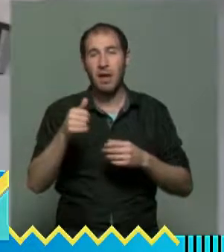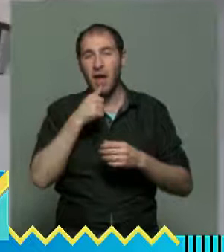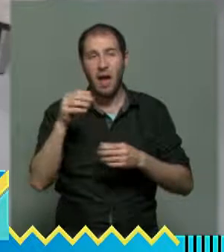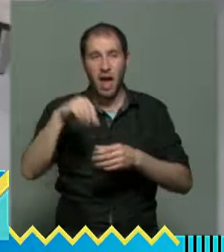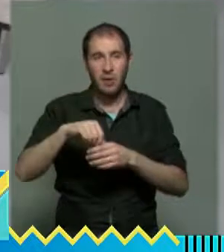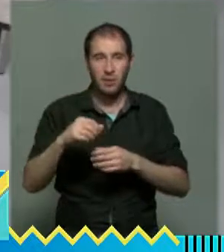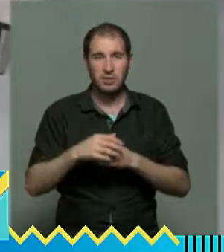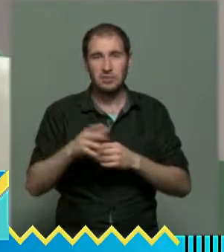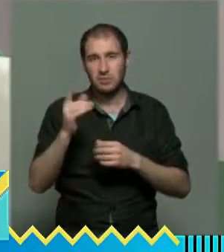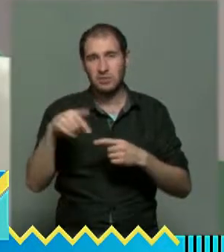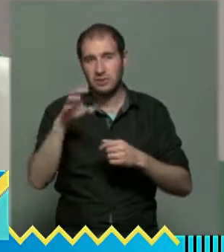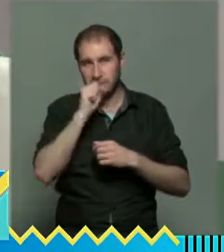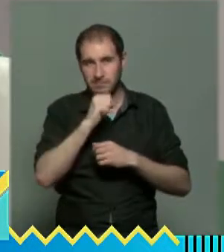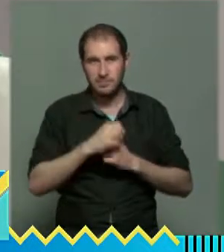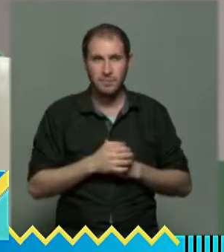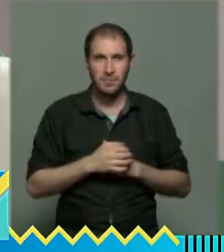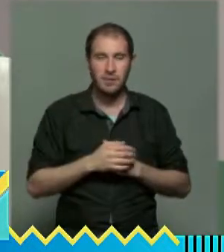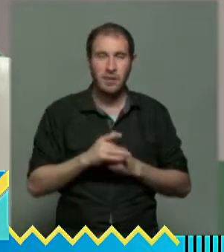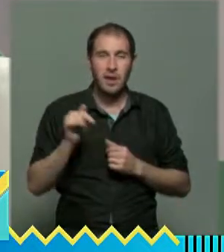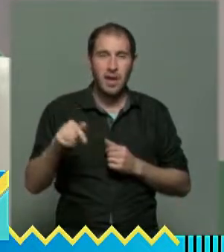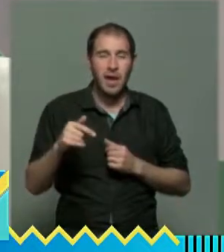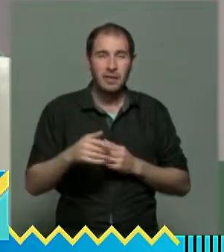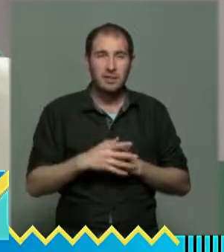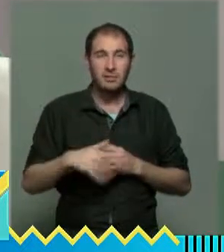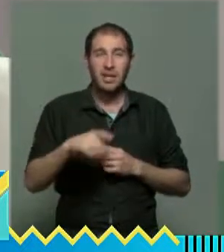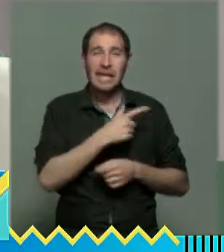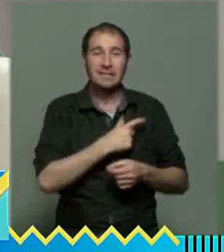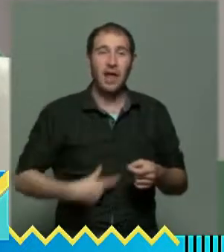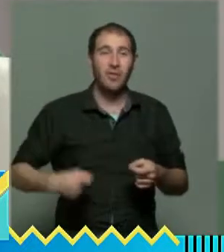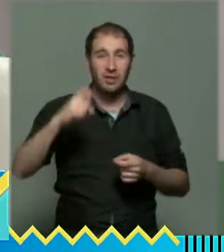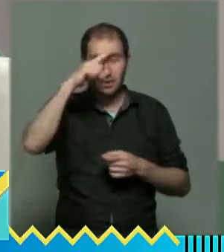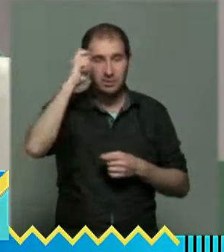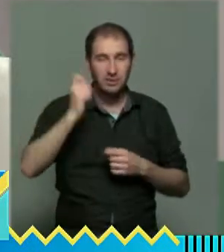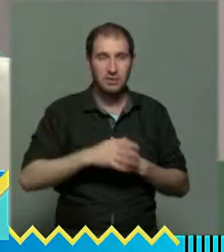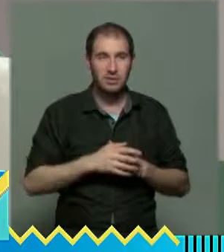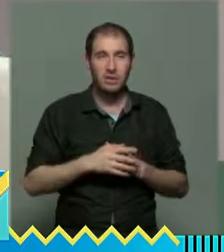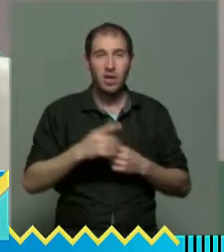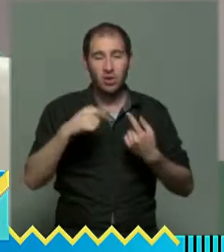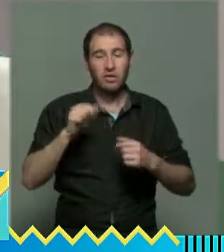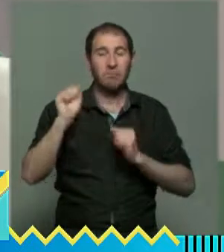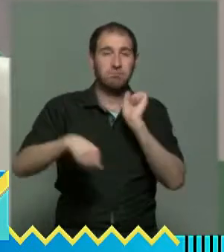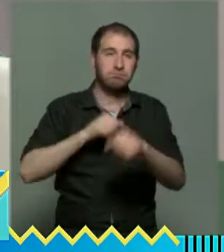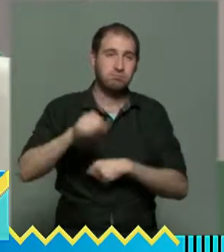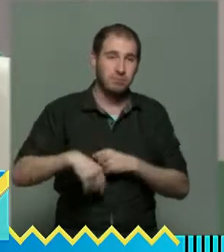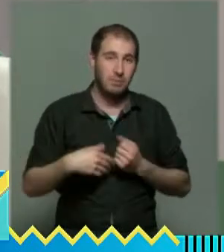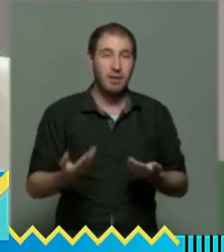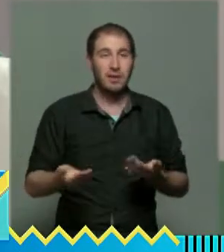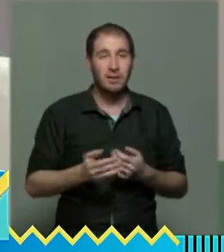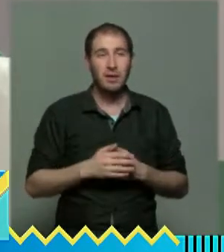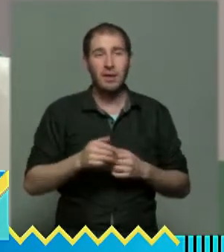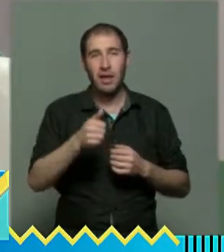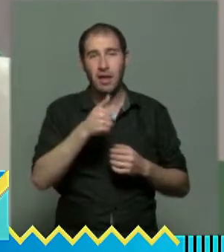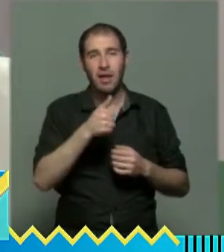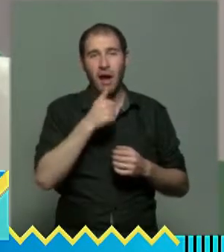y una fórmula secreta. Entonces me parece que esa es la pelea. Cuando vemos que el Estado Nacional no tiene en cuenta estas cosas y dice, bueno, líquido,